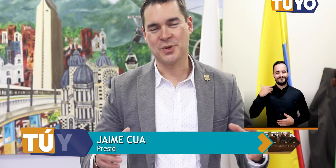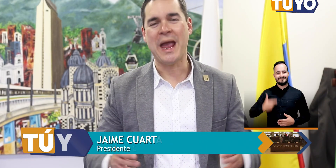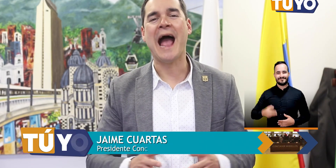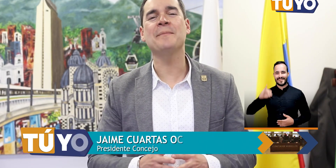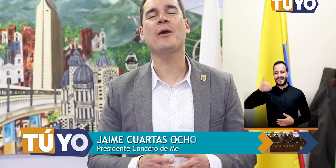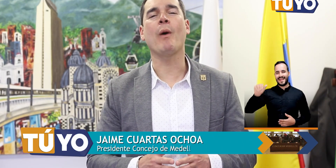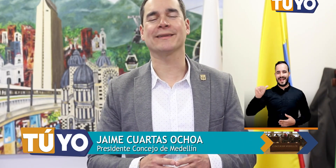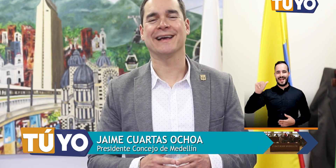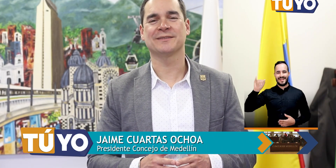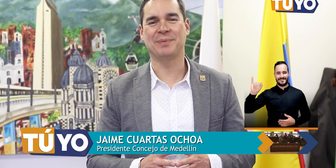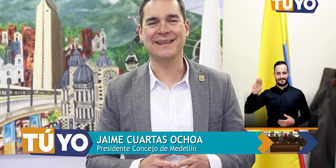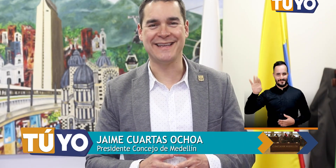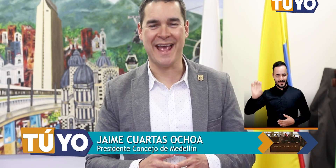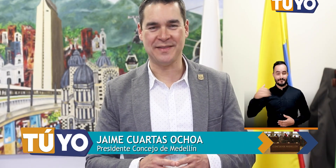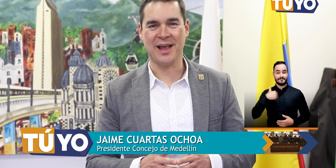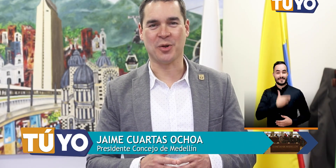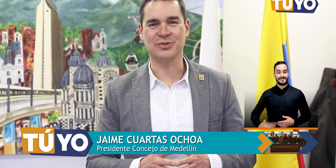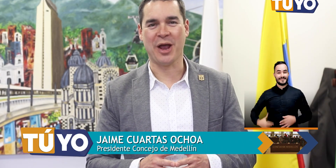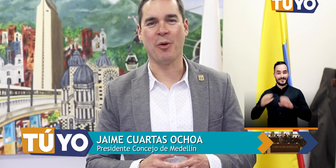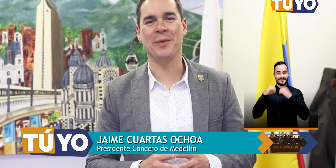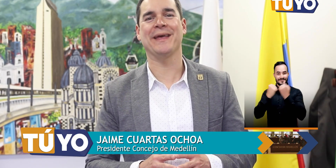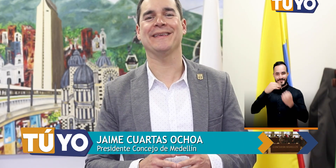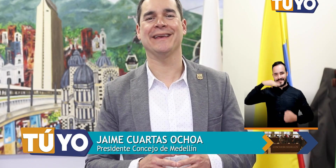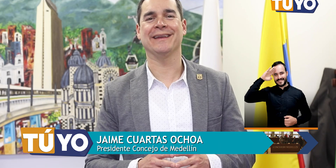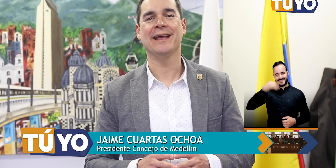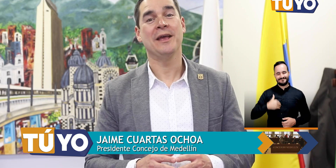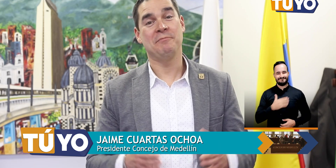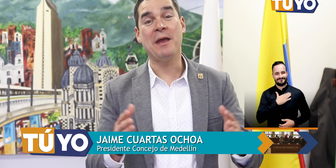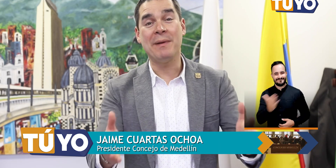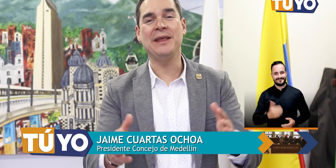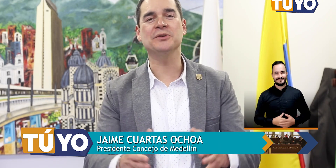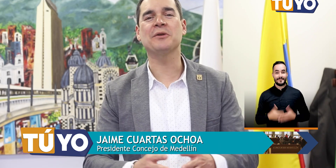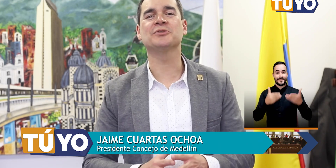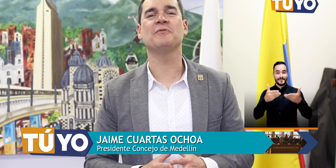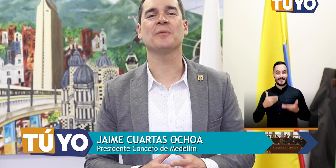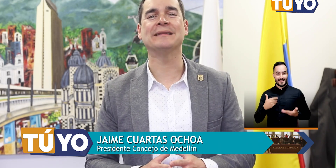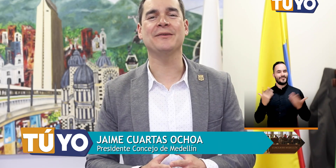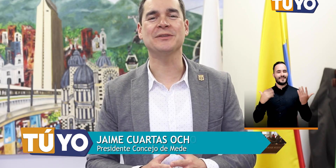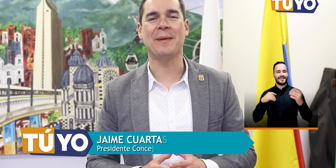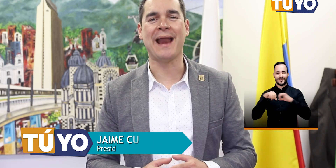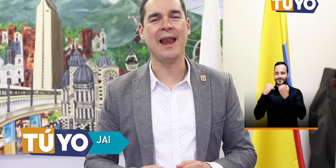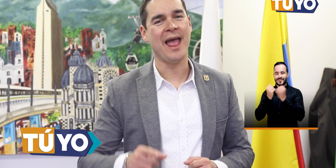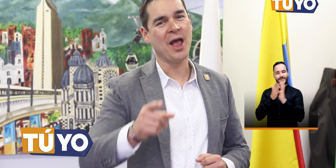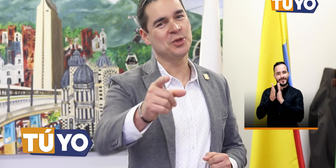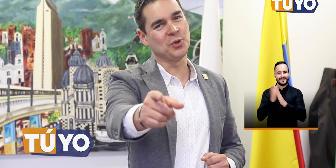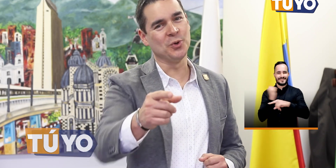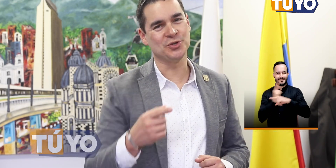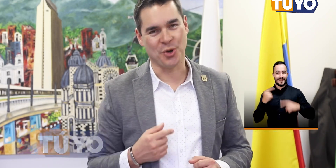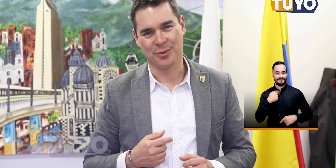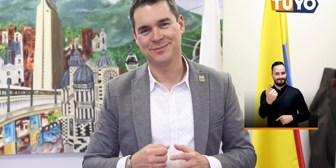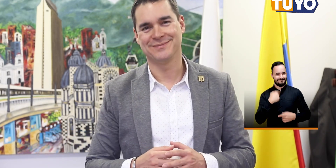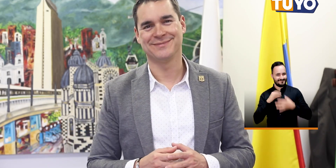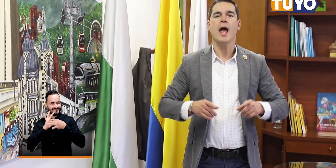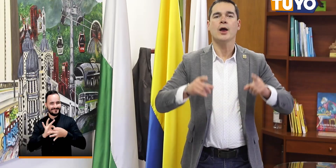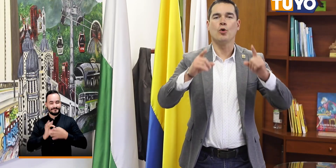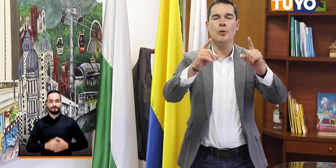Hola, soy Jaime Cuartas, presidente del Consejo de Medellín. Bienvenidos a nuestro informativo semanal Tú,